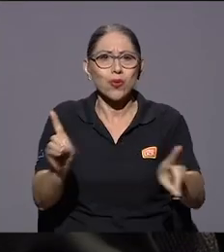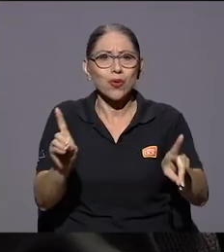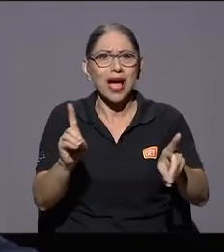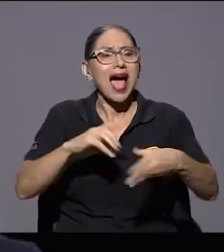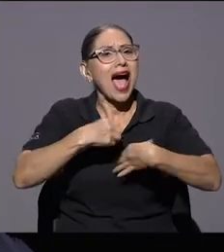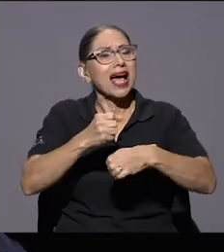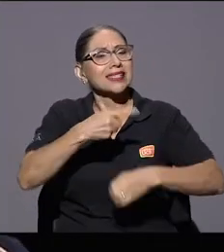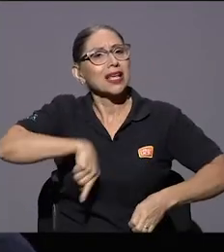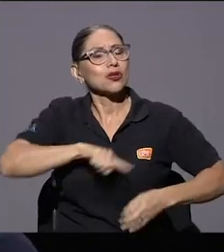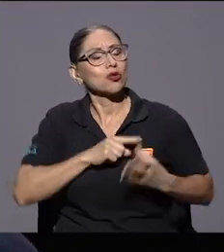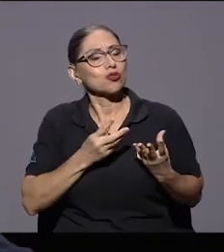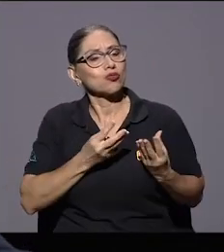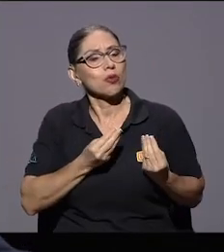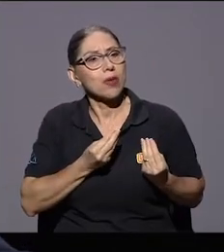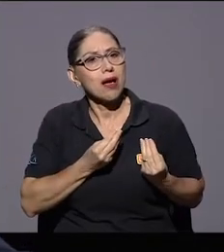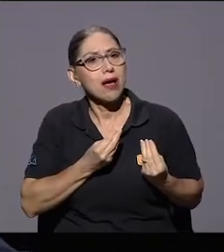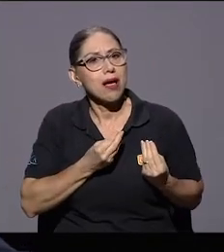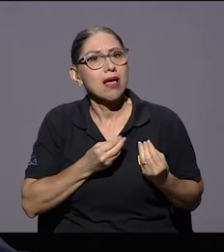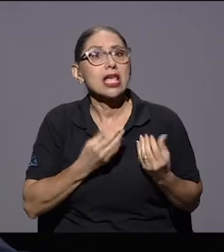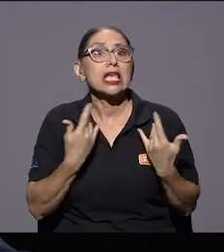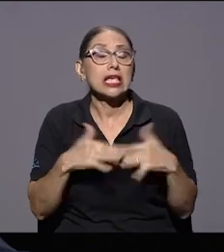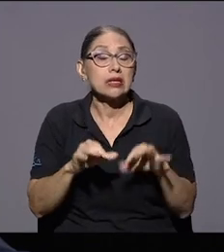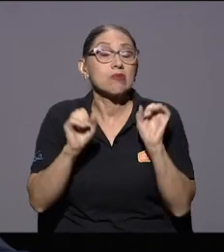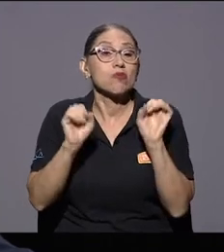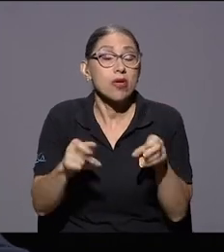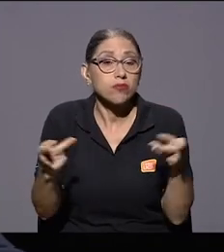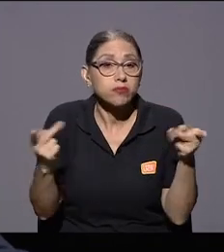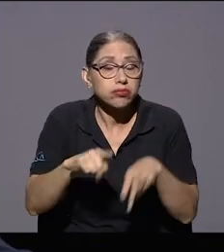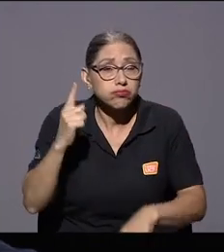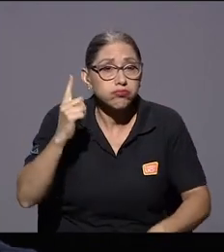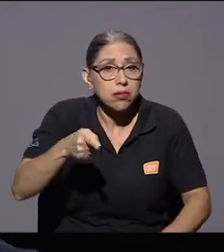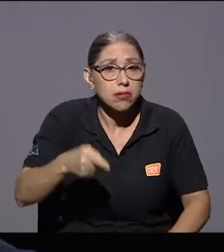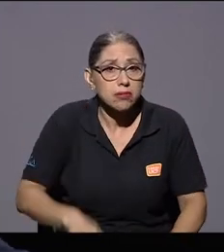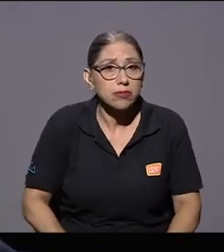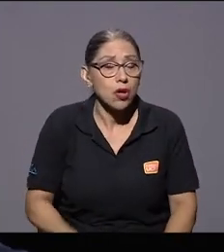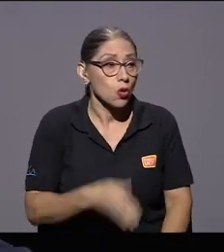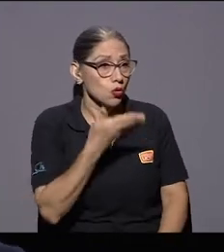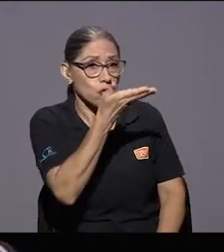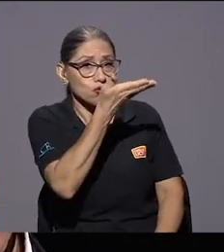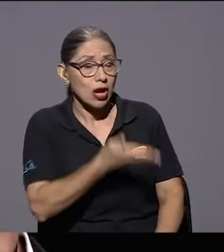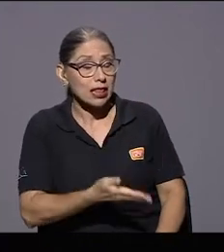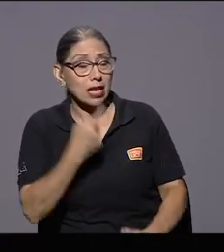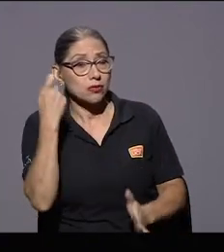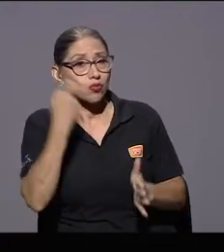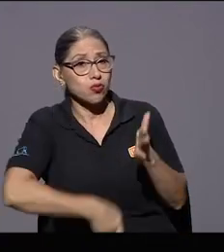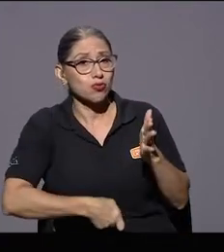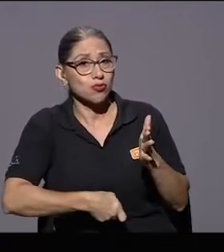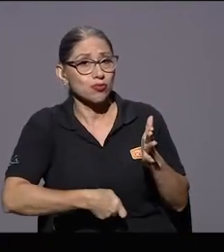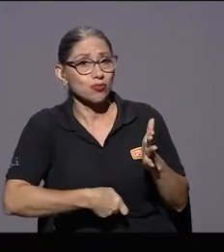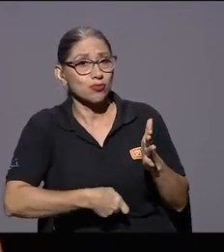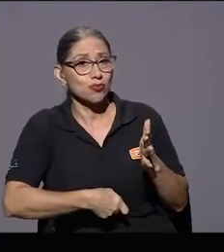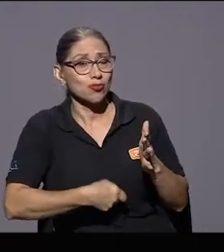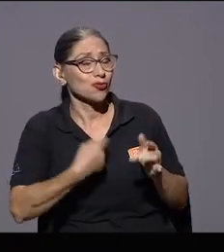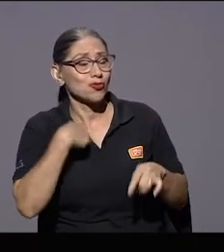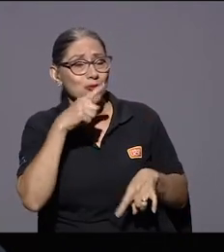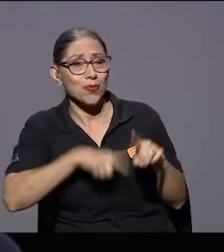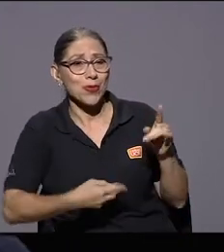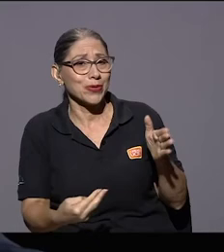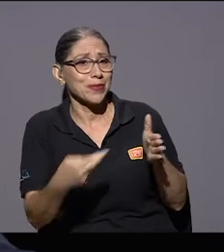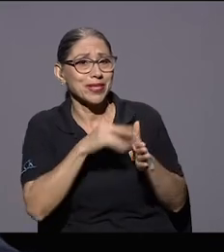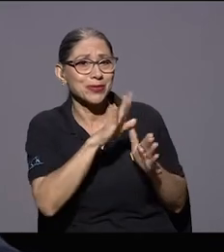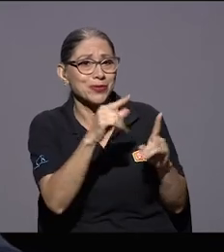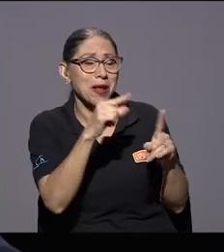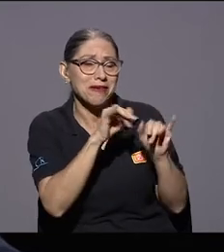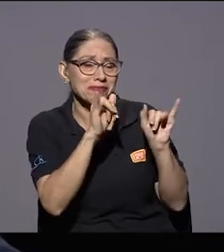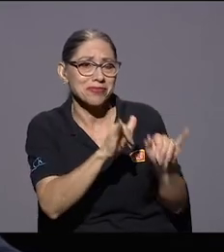autoritarismo. Don Randall, es contundente. Me quedo con sus palabras, no me atrevo ni siquiera a repetirlas. Nos queda un bloque